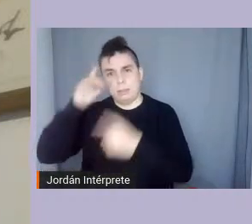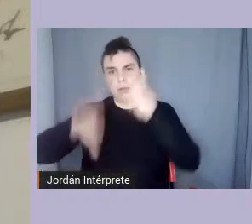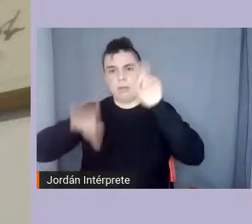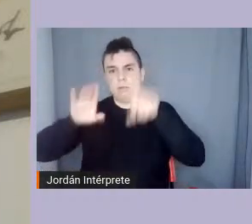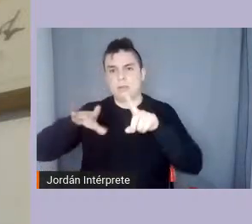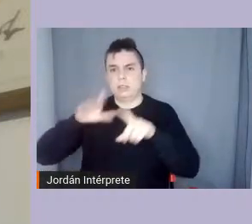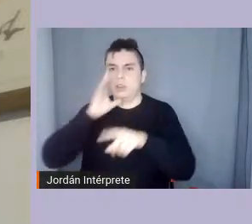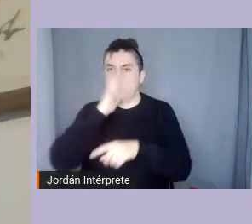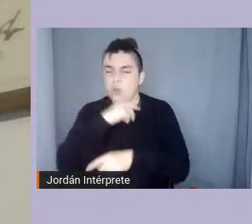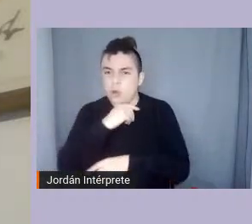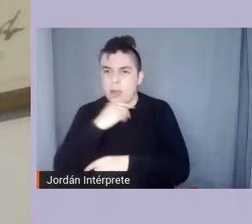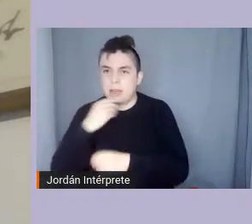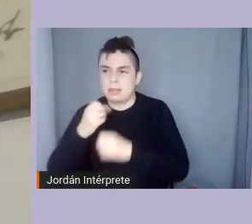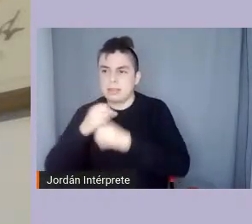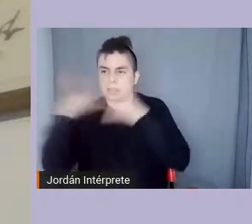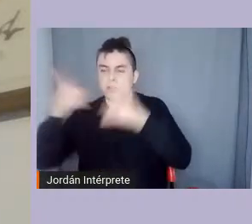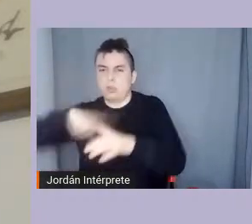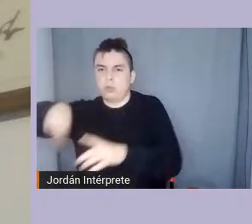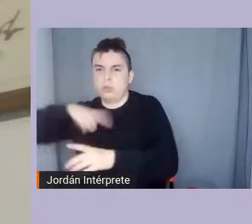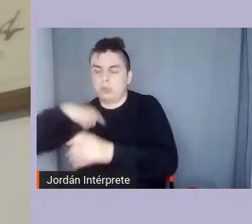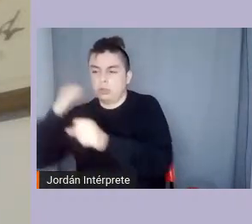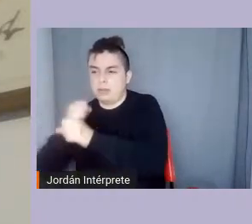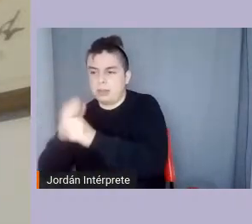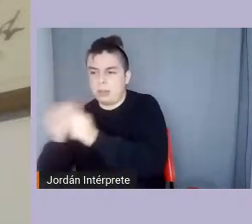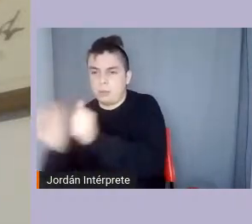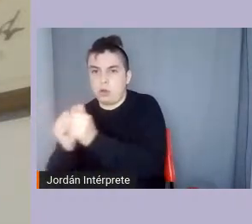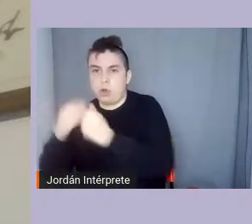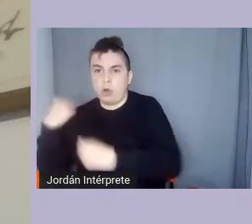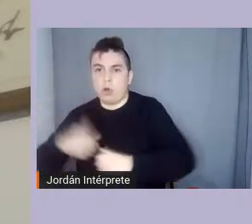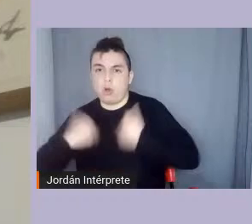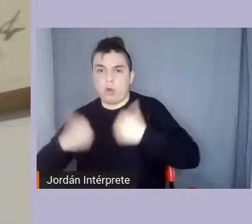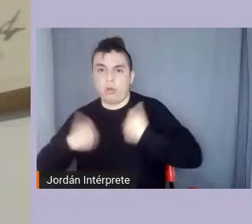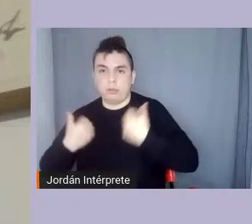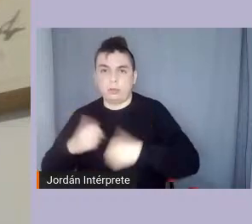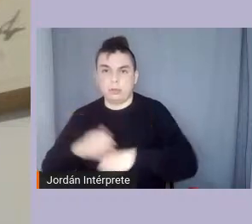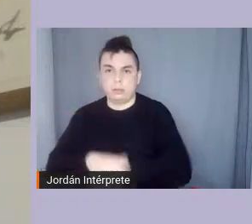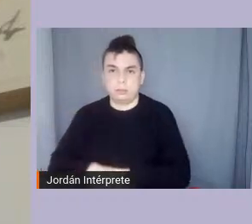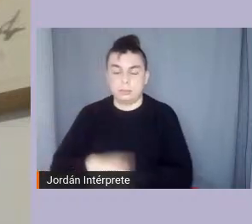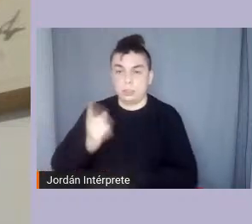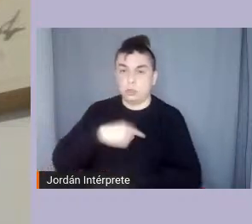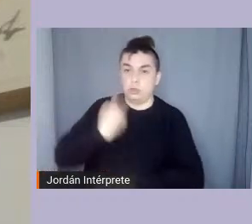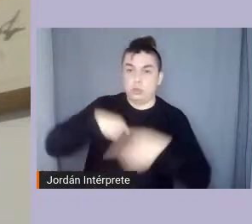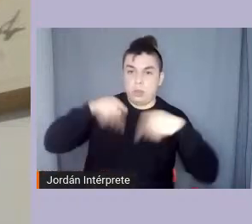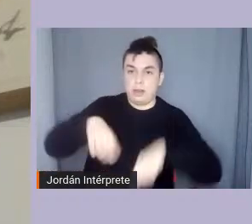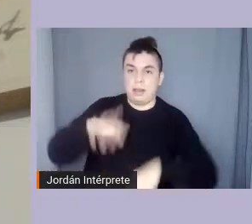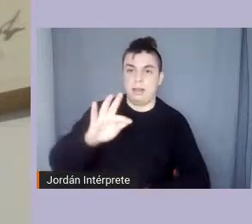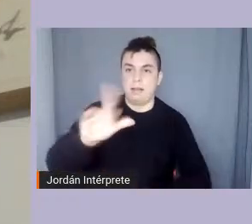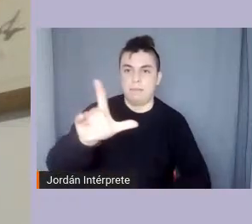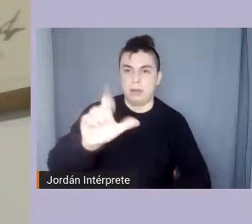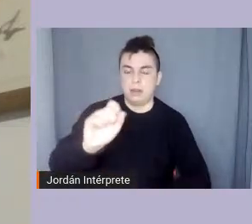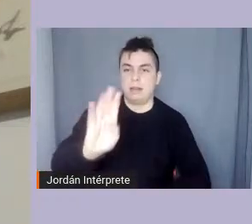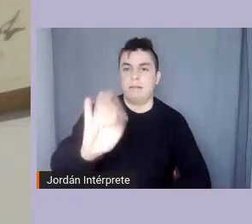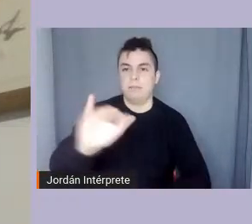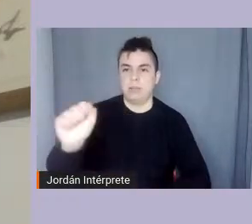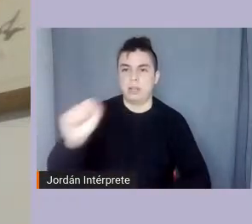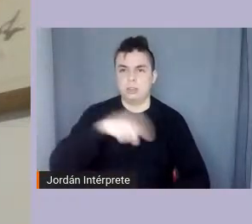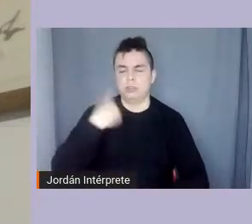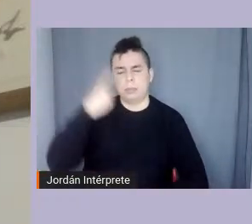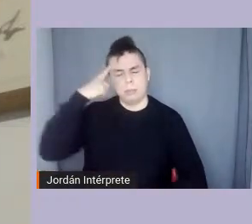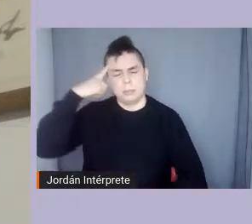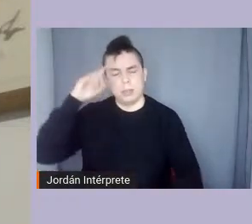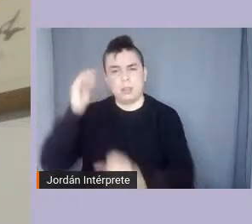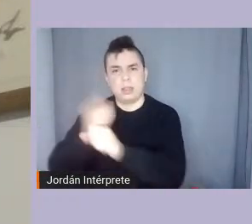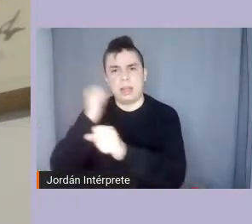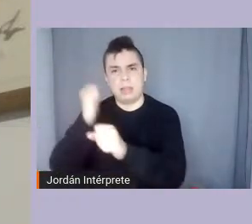adolescentes. Mira, qué bueno que dices esto, Confladen. En estos momentos estamos viendo talleres para